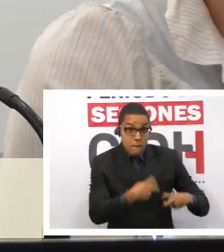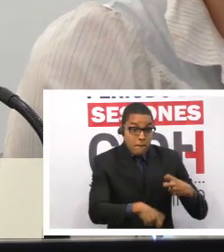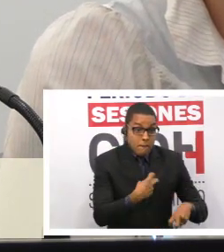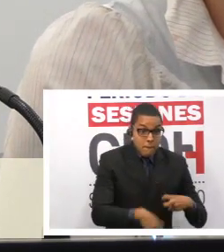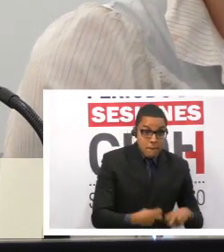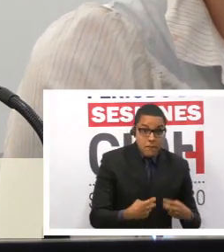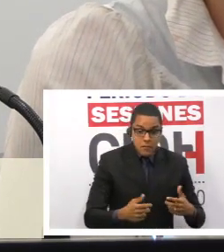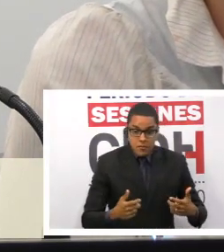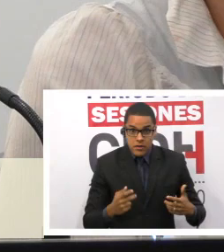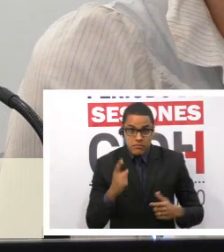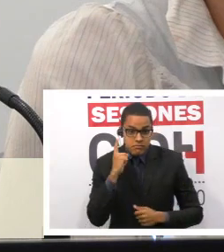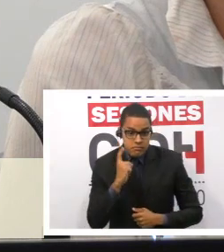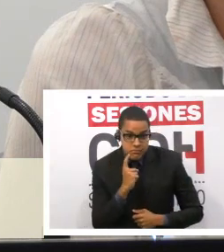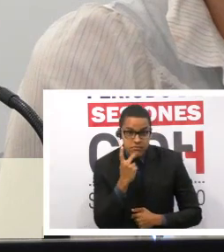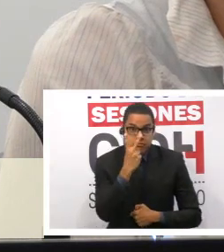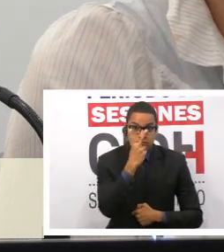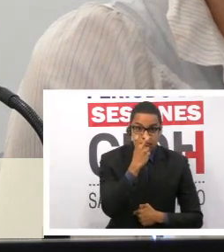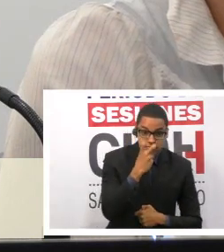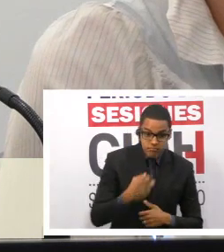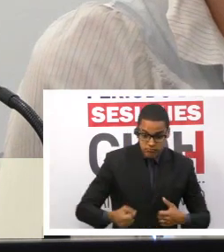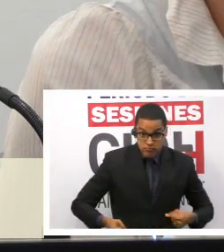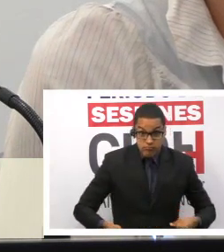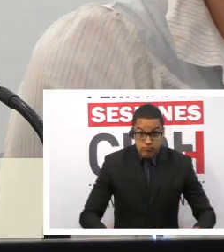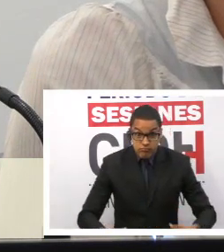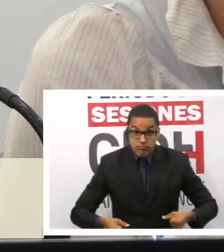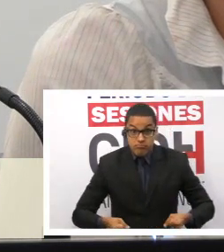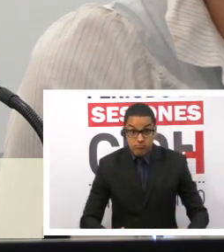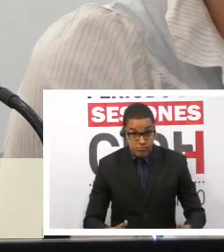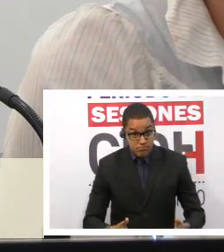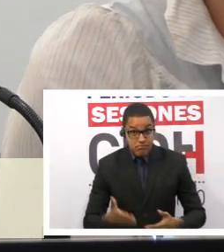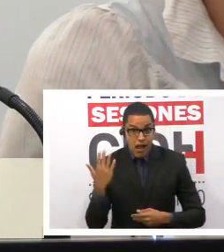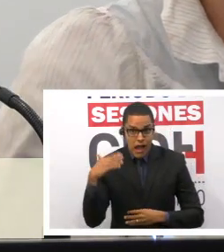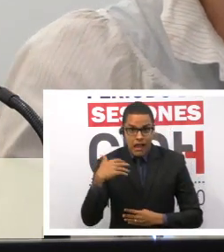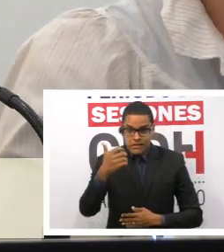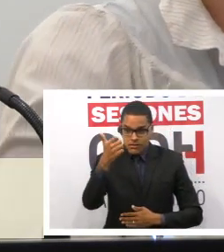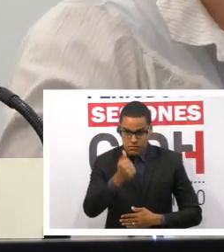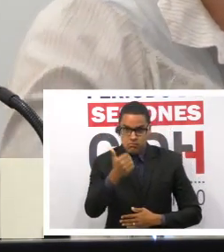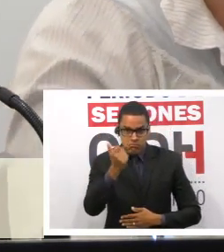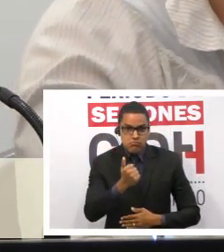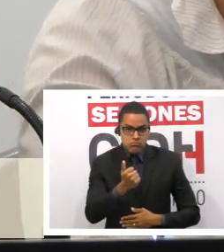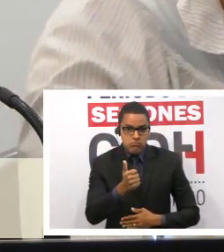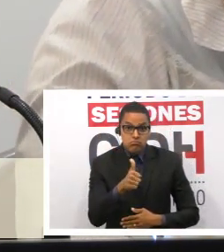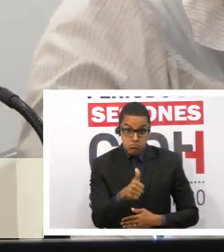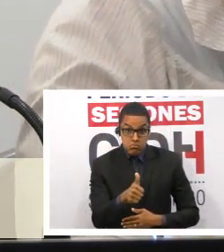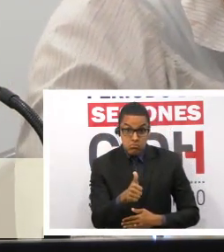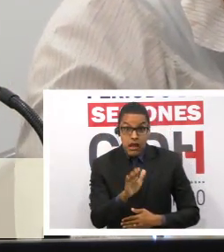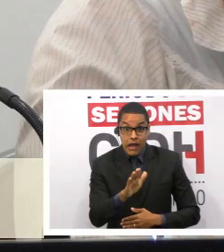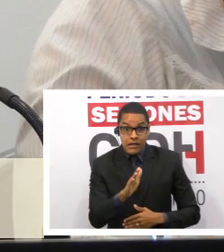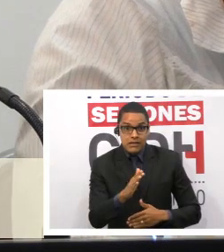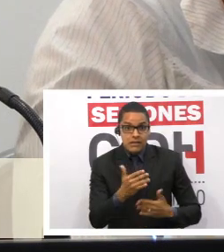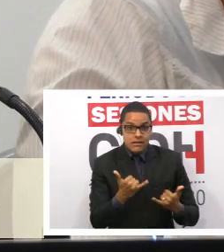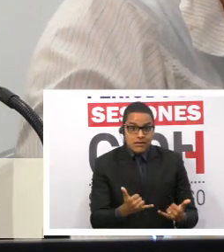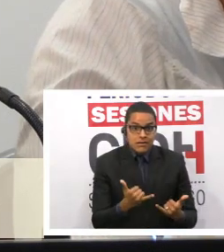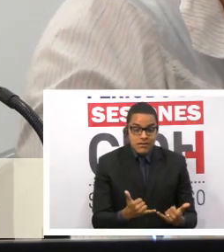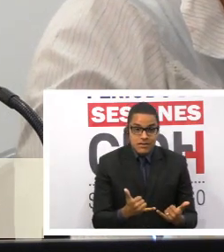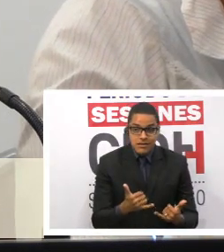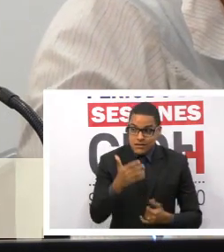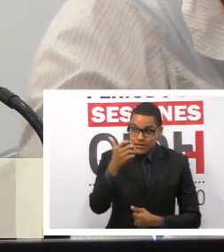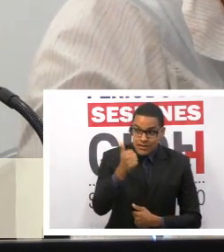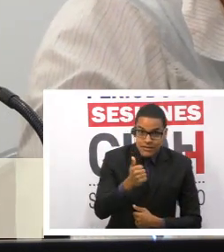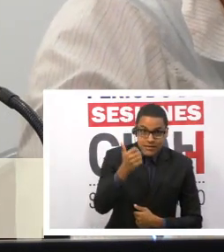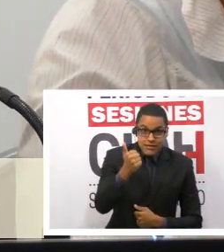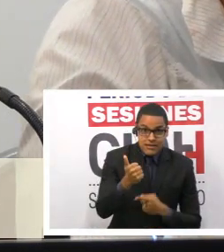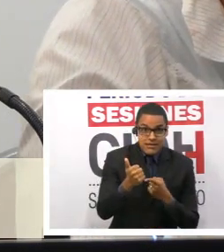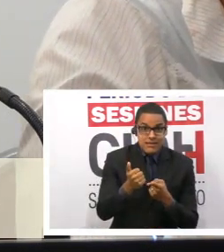de casi 60.000 pensiones previstas para el año 2018 la reducción de montos de las jubilaciones pensiones y asignaciones familiares